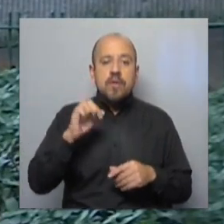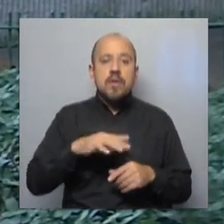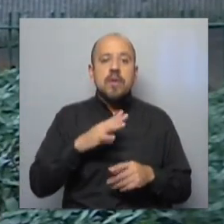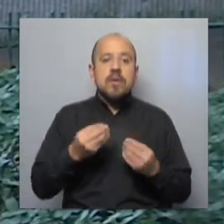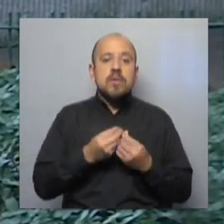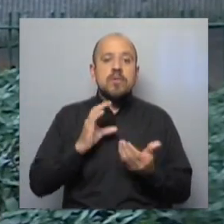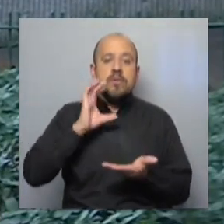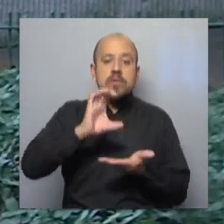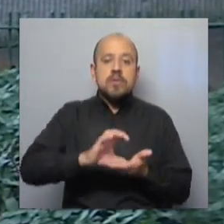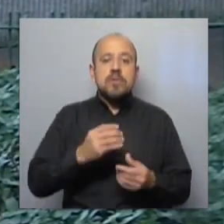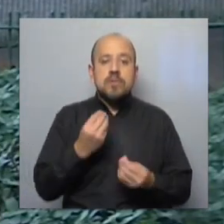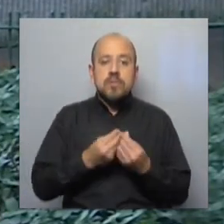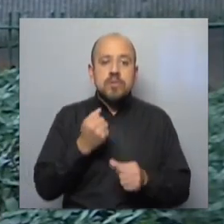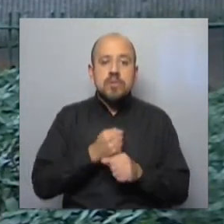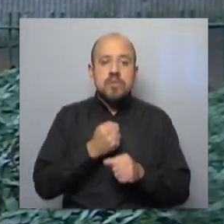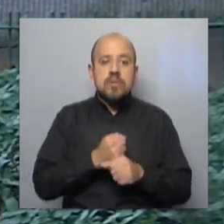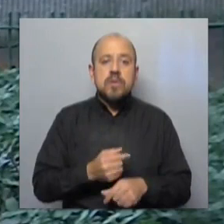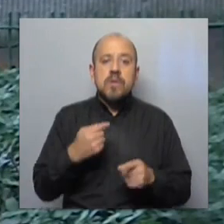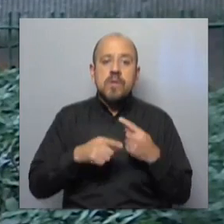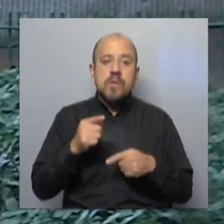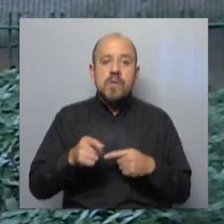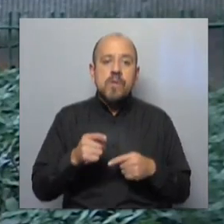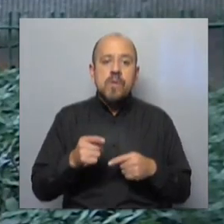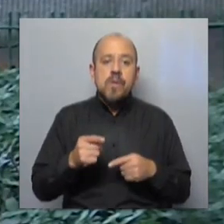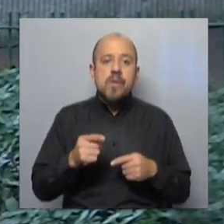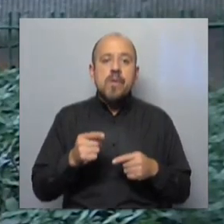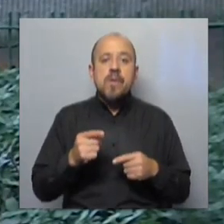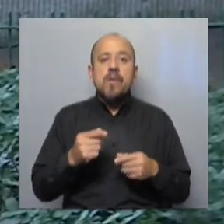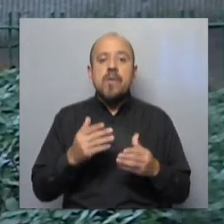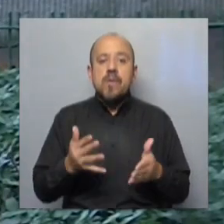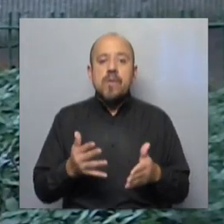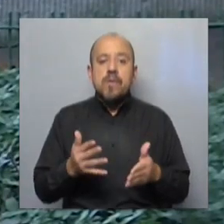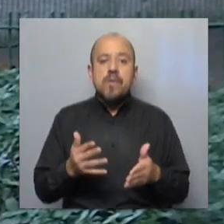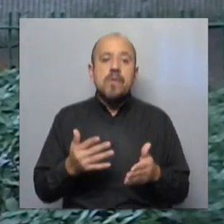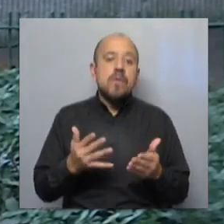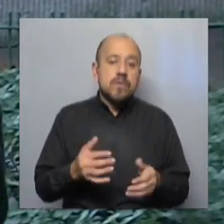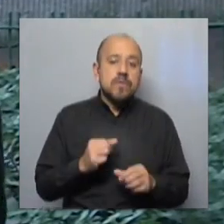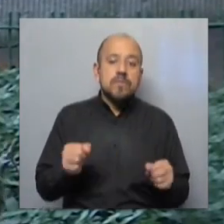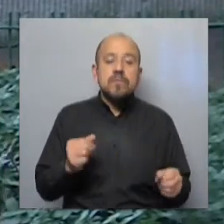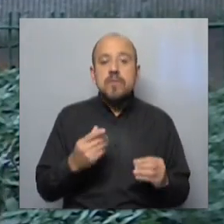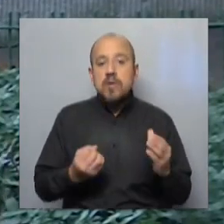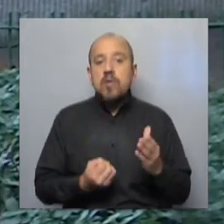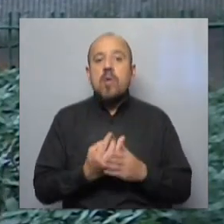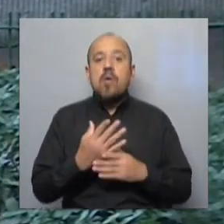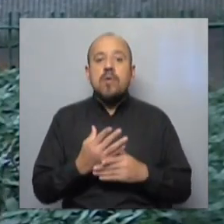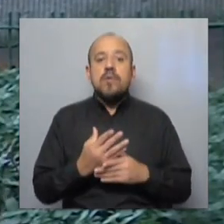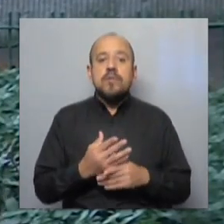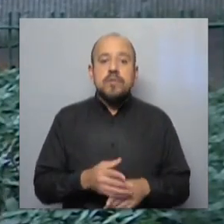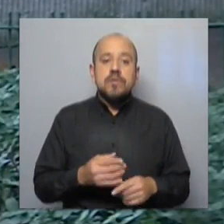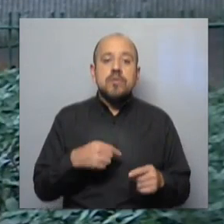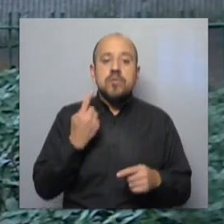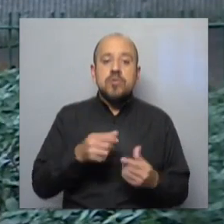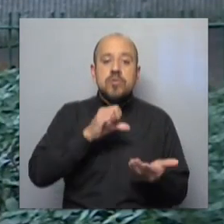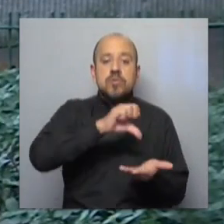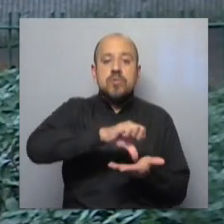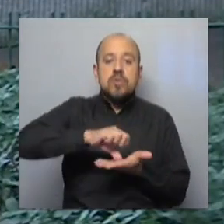mucha inversión y mucha mano de obra y por lo tanto cuando uno pone una medida de este tipo que pueden ser muy novedosos al principio generalmente los demás países